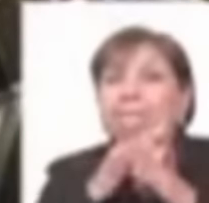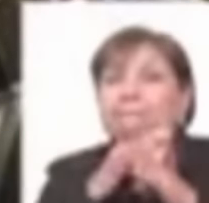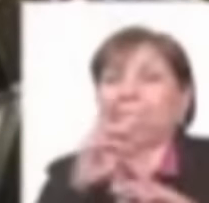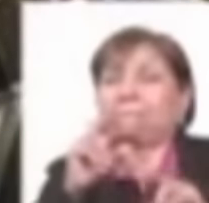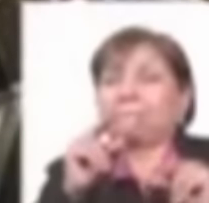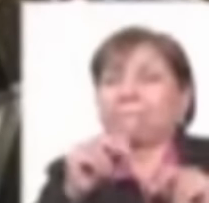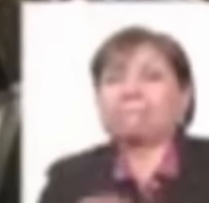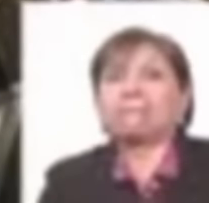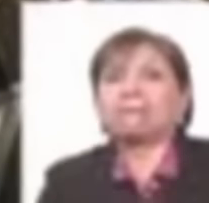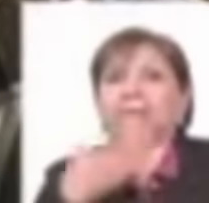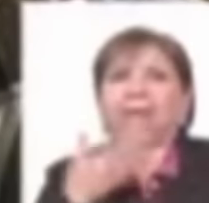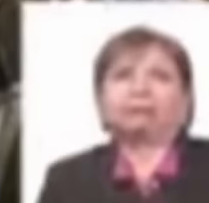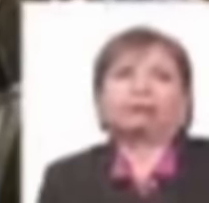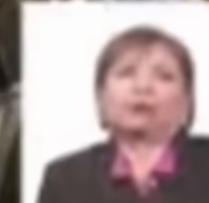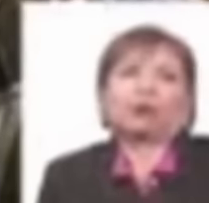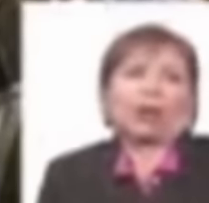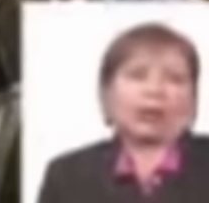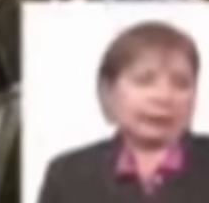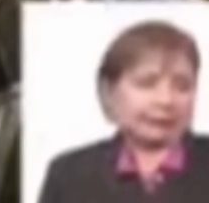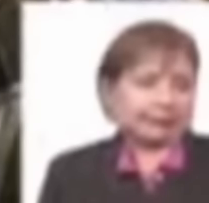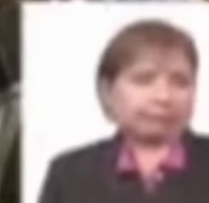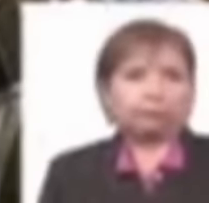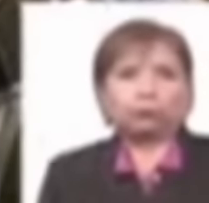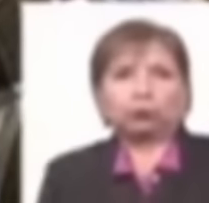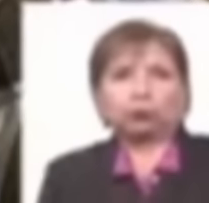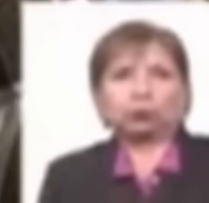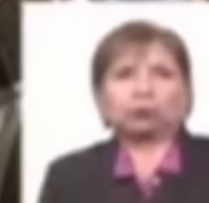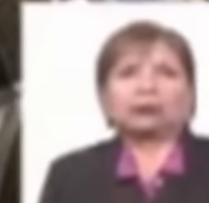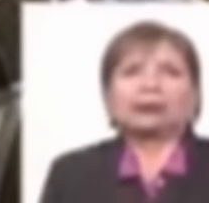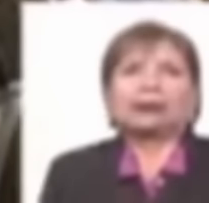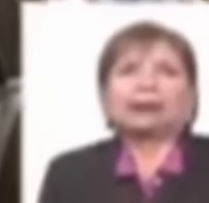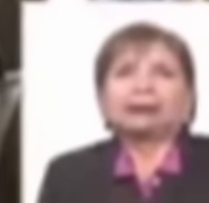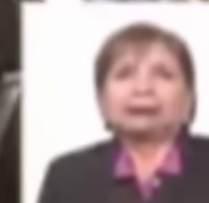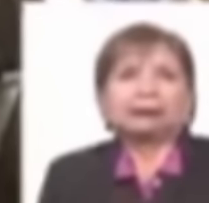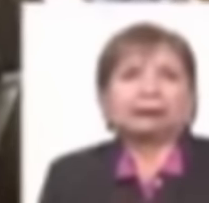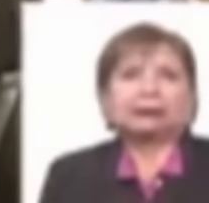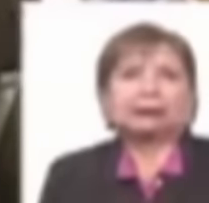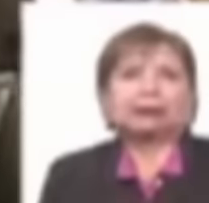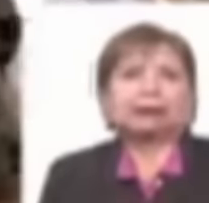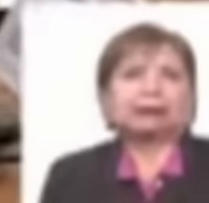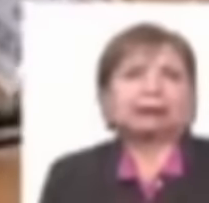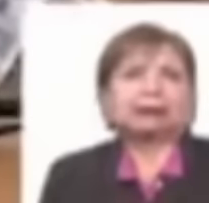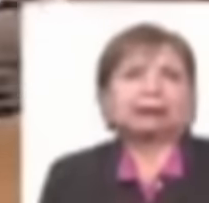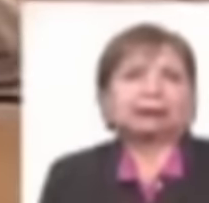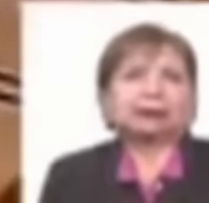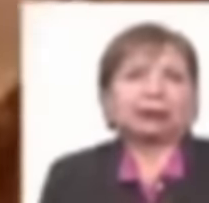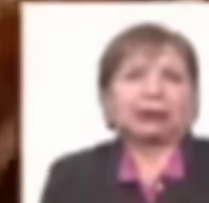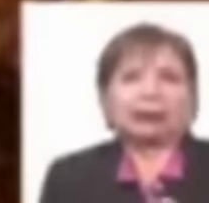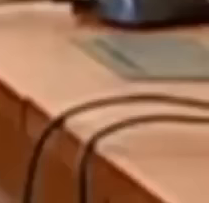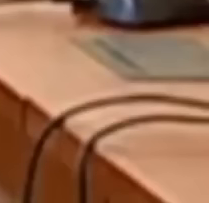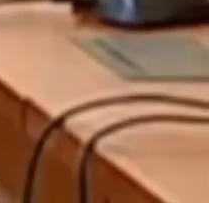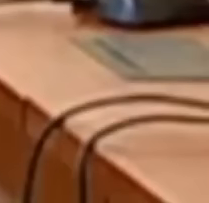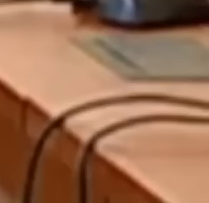esa situación. Gracias. Gracias, congresista Juárez. ¿Alguna otra participación? ¿Han violado